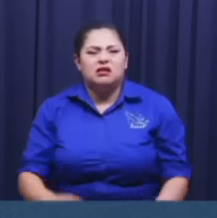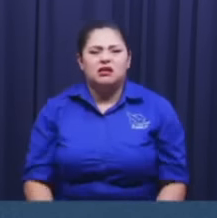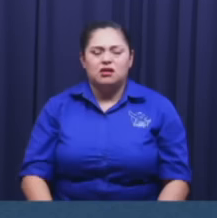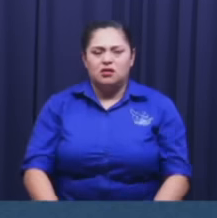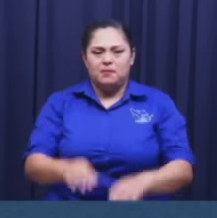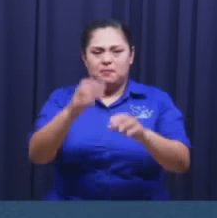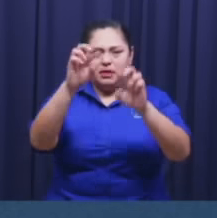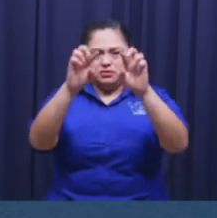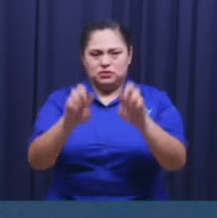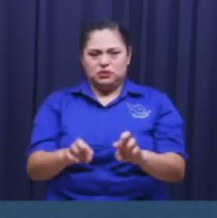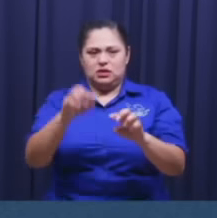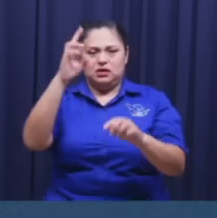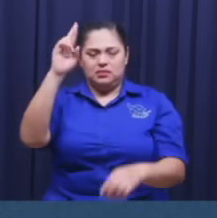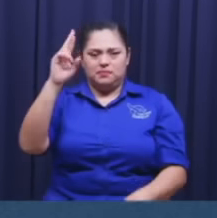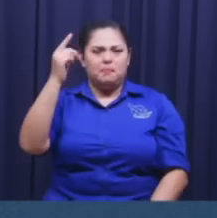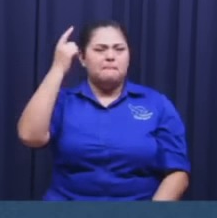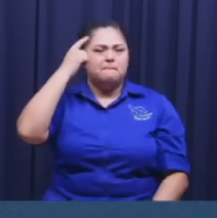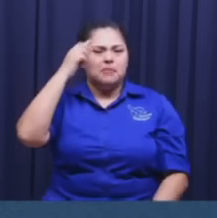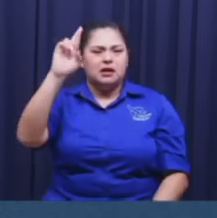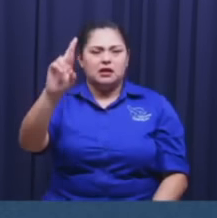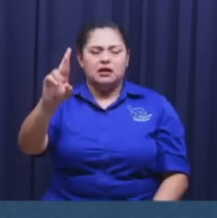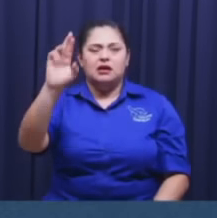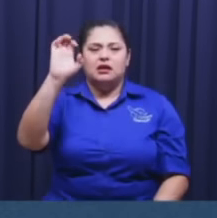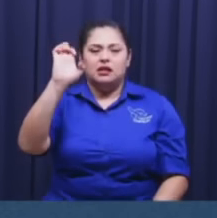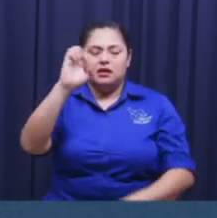un reflexivo? ¿Ah?